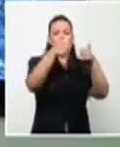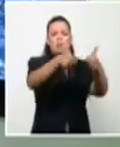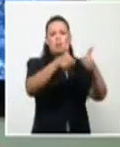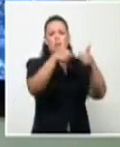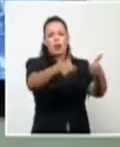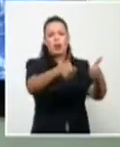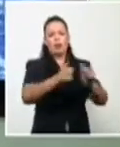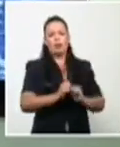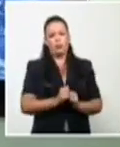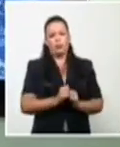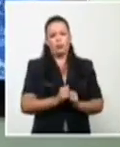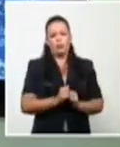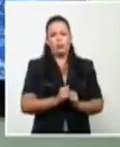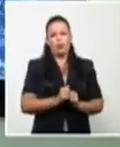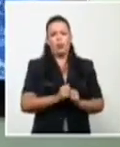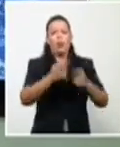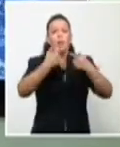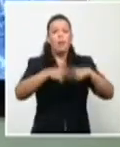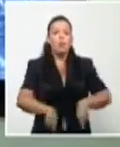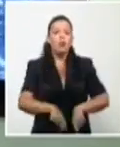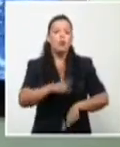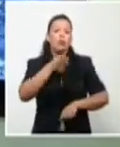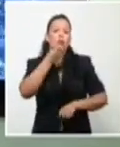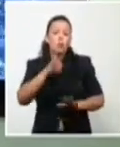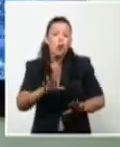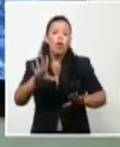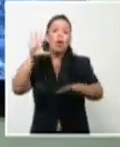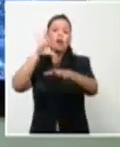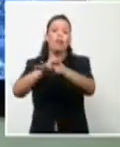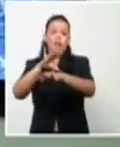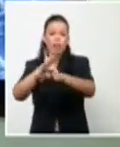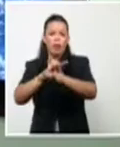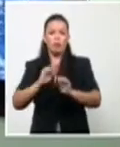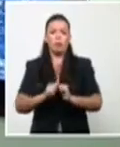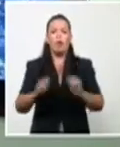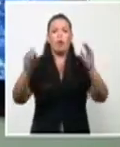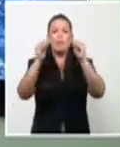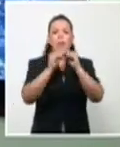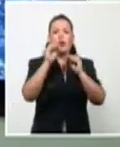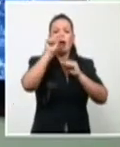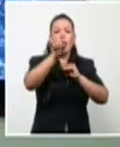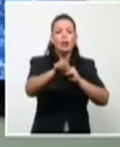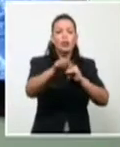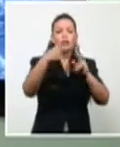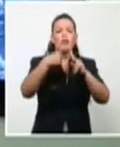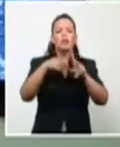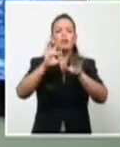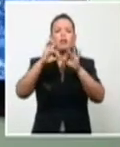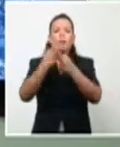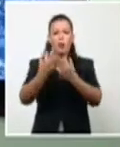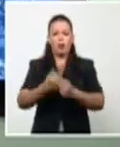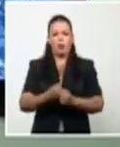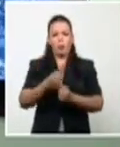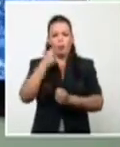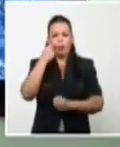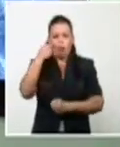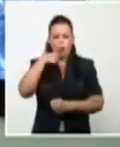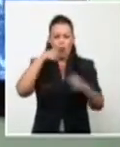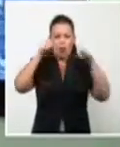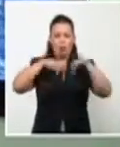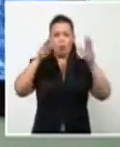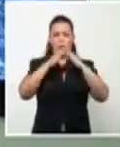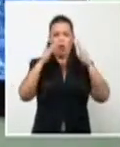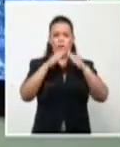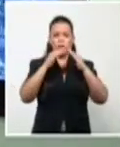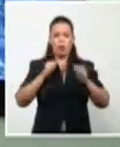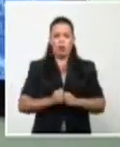y contagiarlo a usted y a los demás. Miren, yo estoy en casa, trabajo en casa y hago